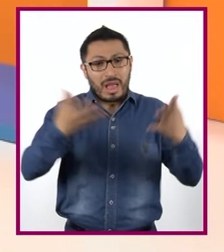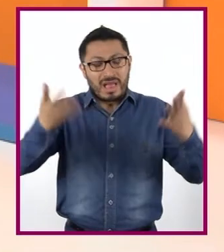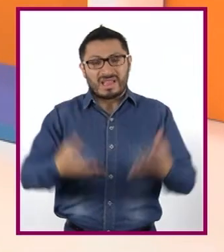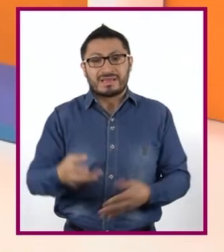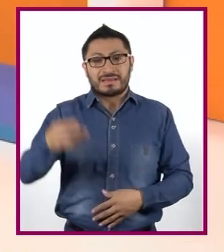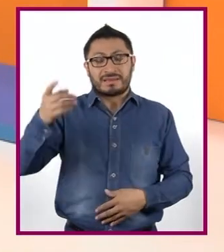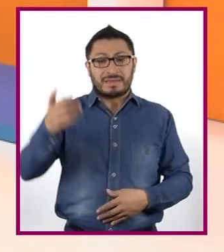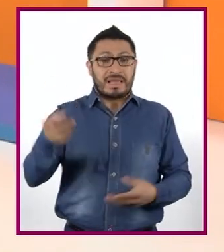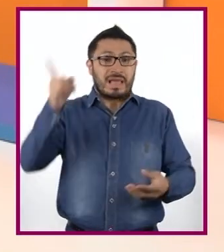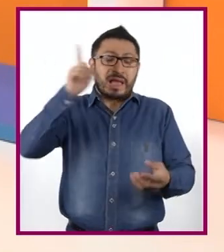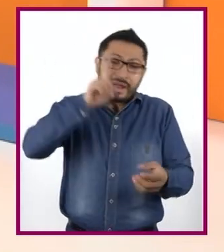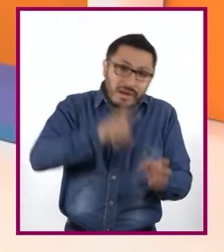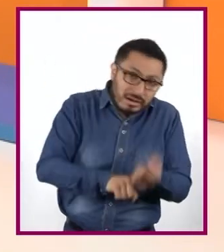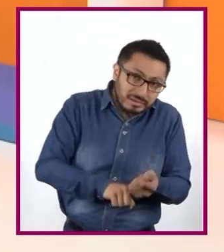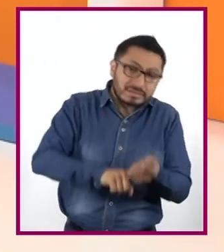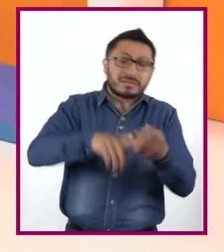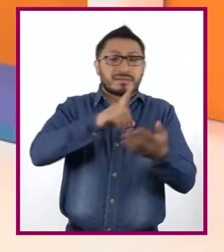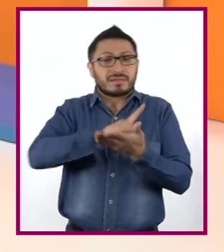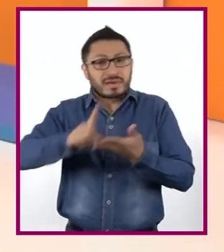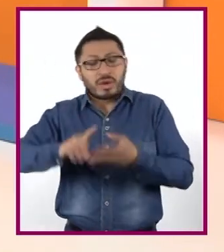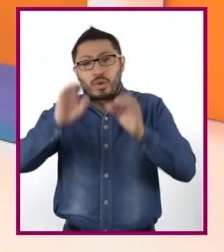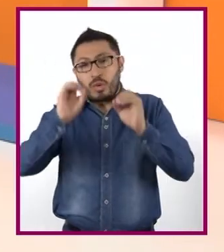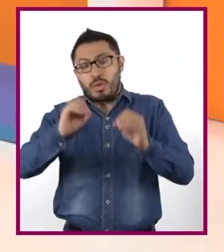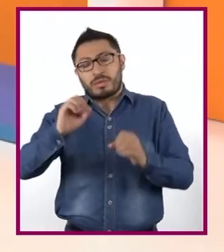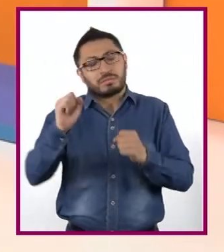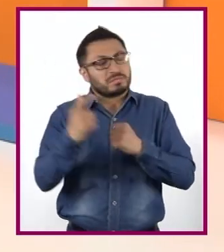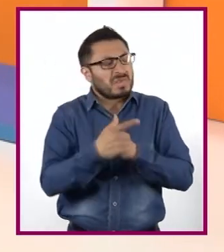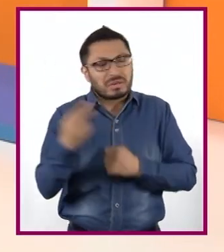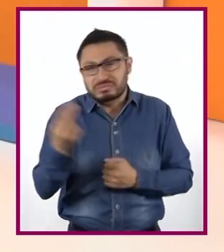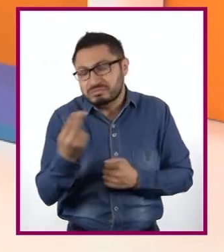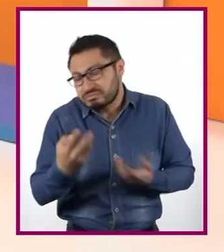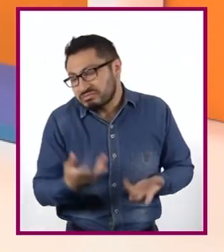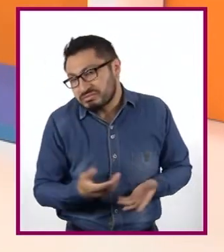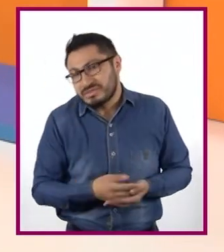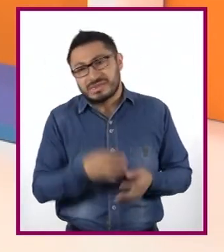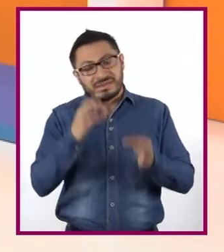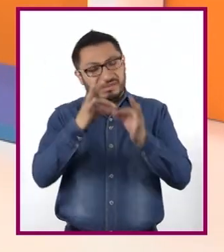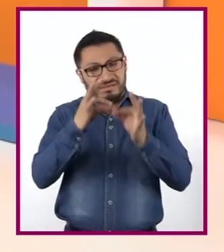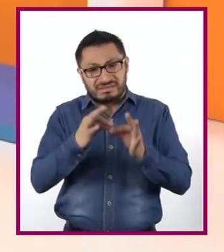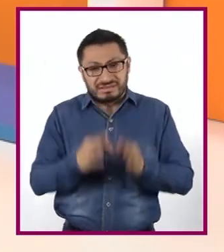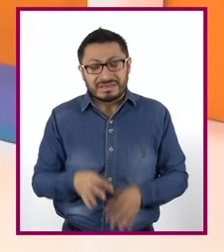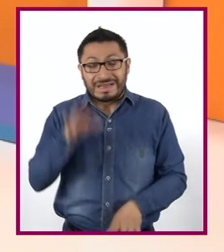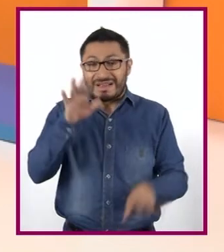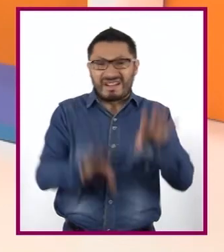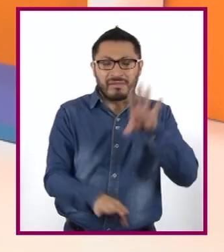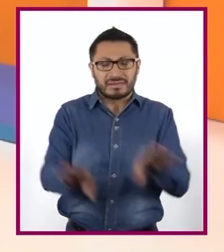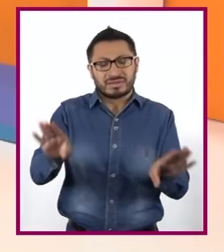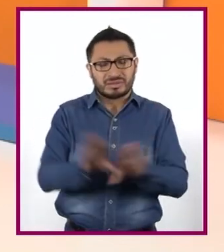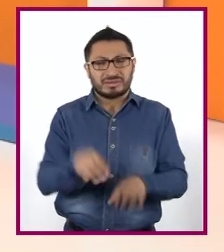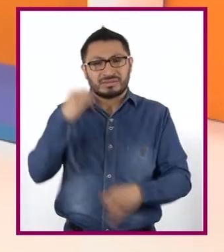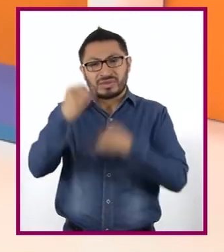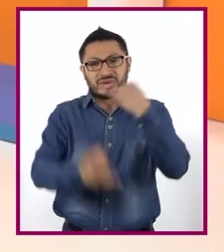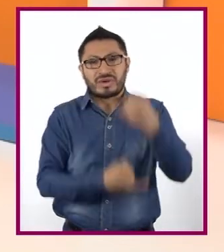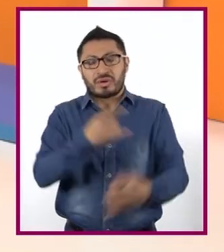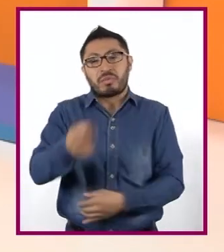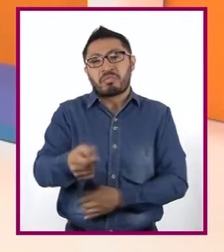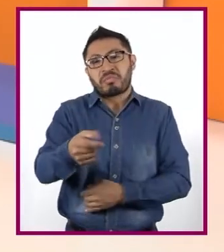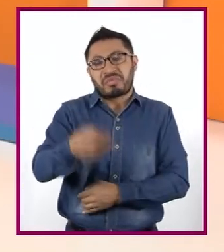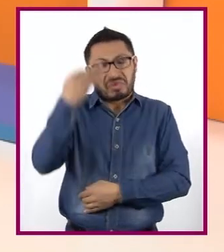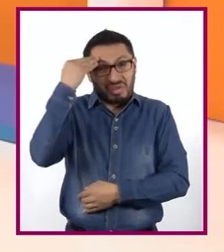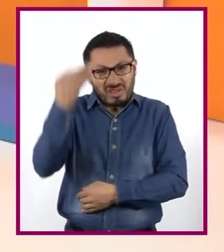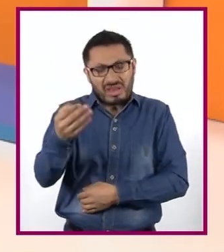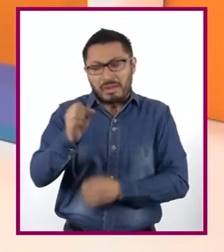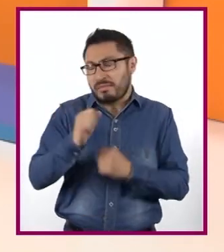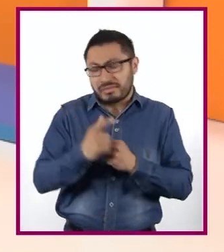algún derecho o satisfacción de alguna necesidad. En muchas ocasiones hay poco tiempo para el ocio o esparcimiento. Estos